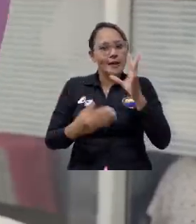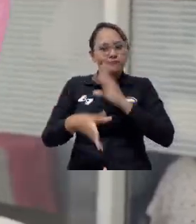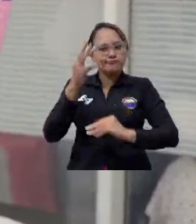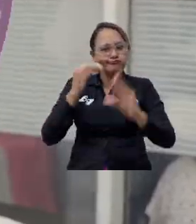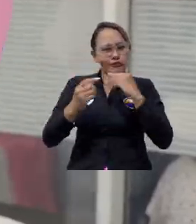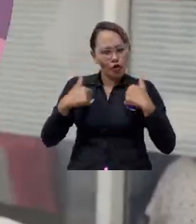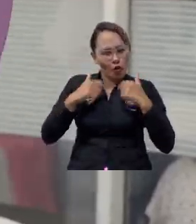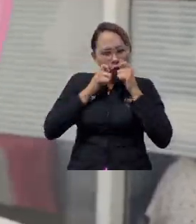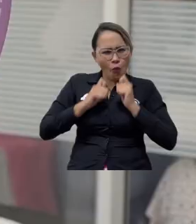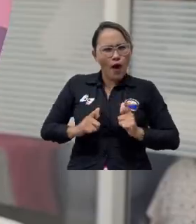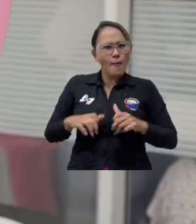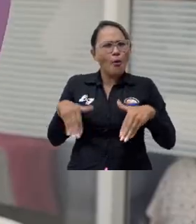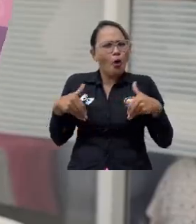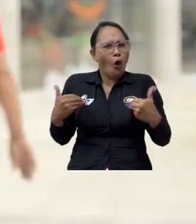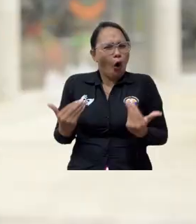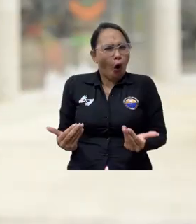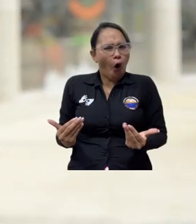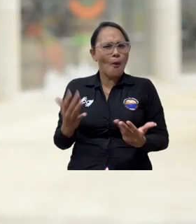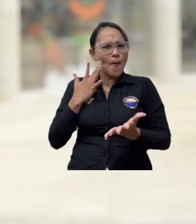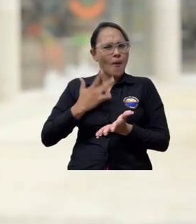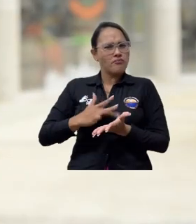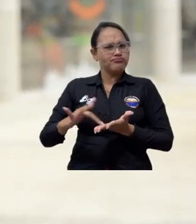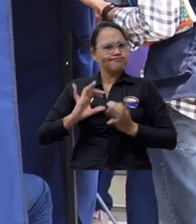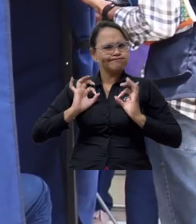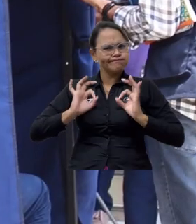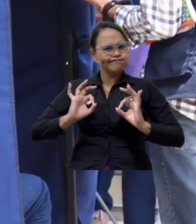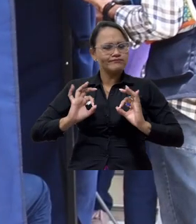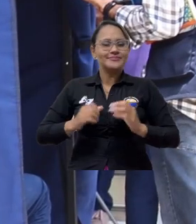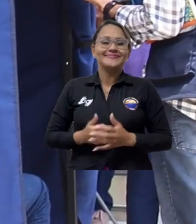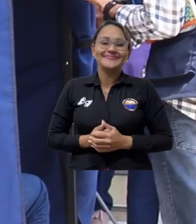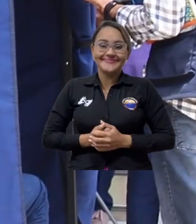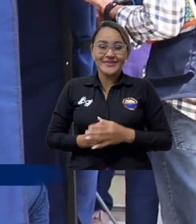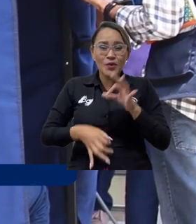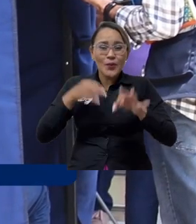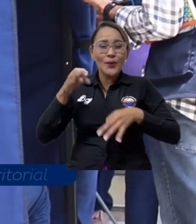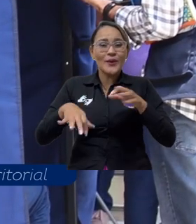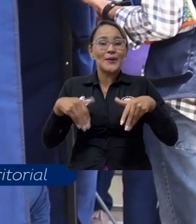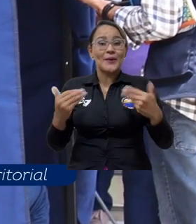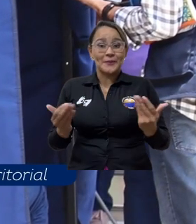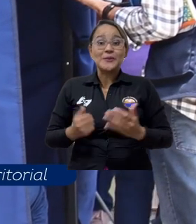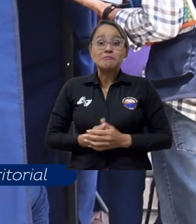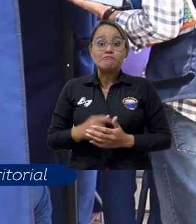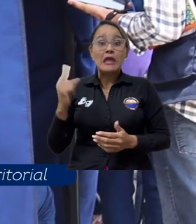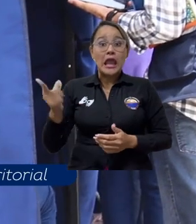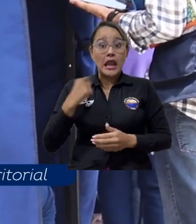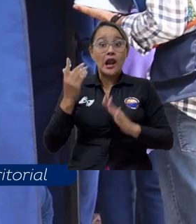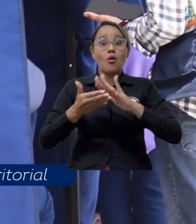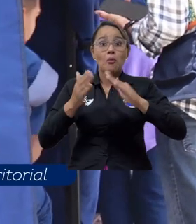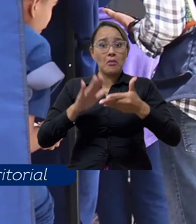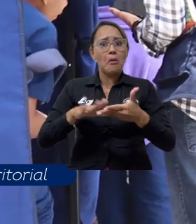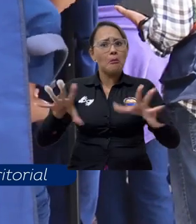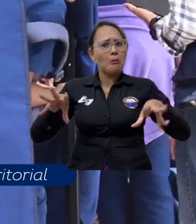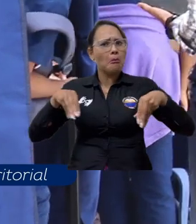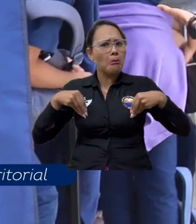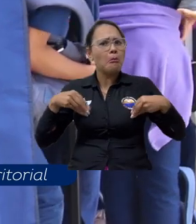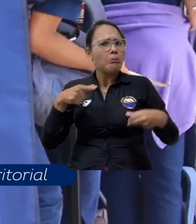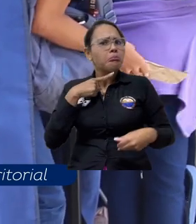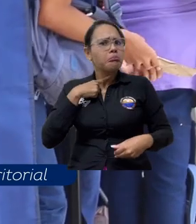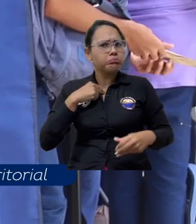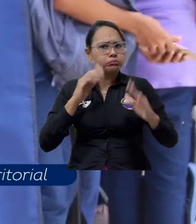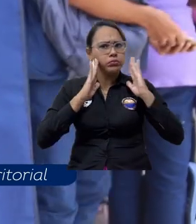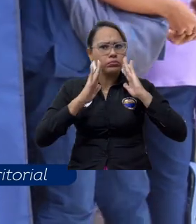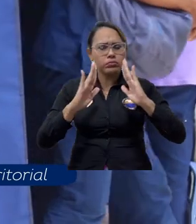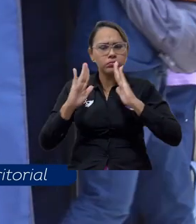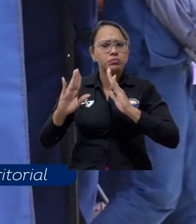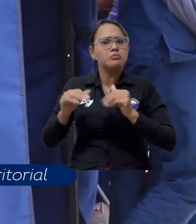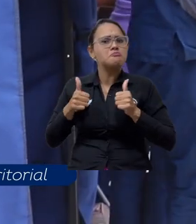aprender mucho más sobre nuestro cuerpo y cómo cuidarnos. Ha tenido una gran aceptación por parte de la comunidad en la universidad, por